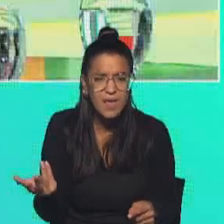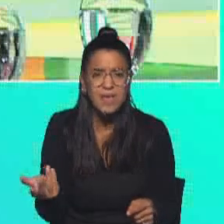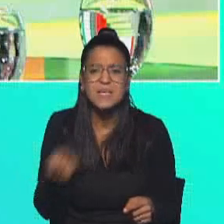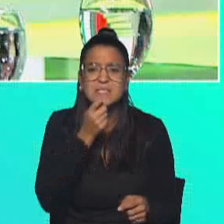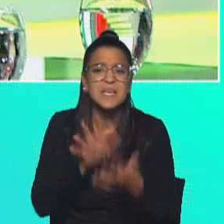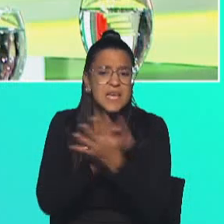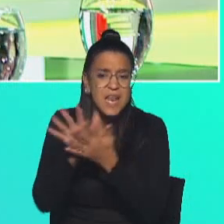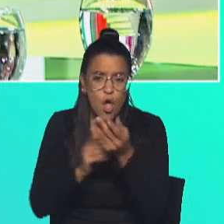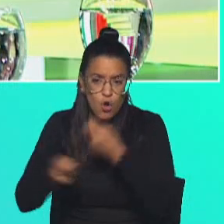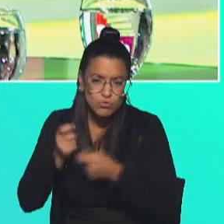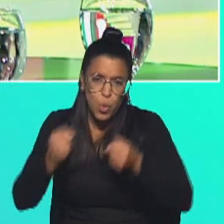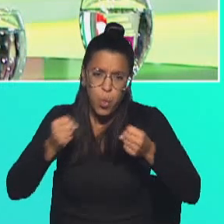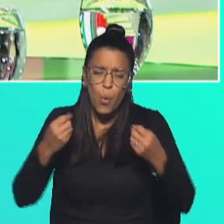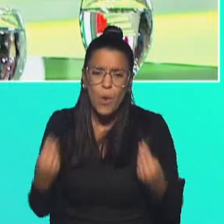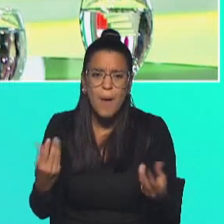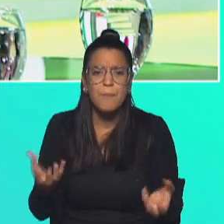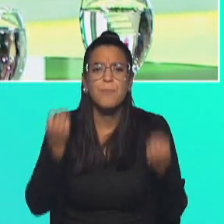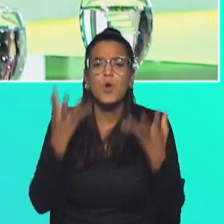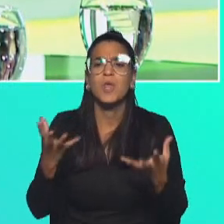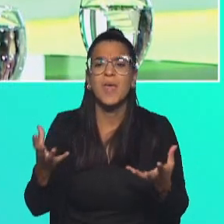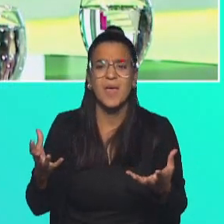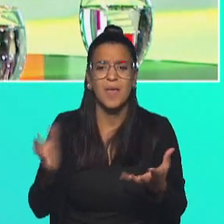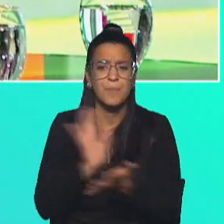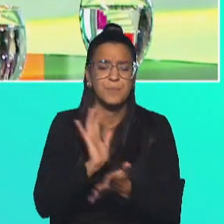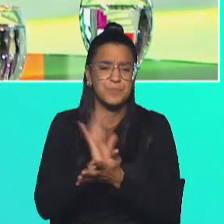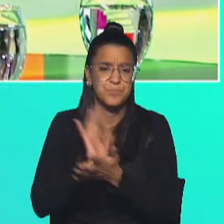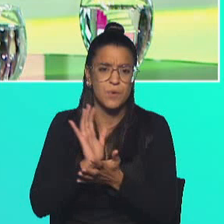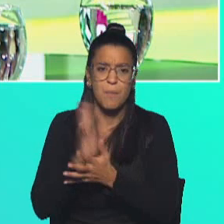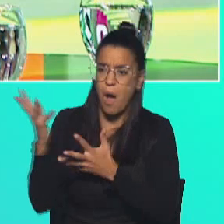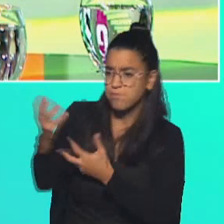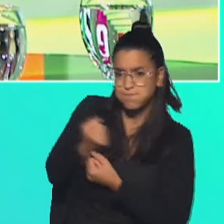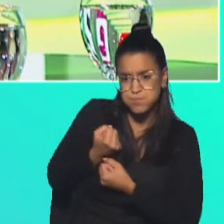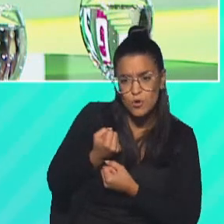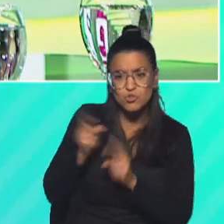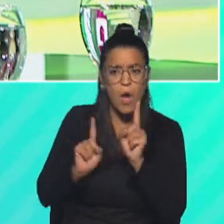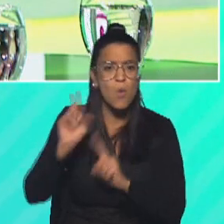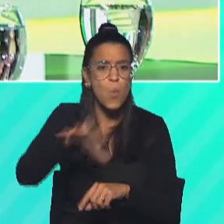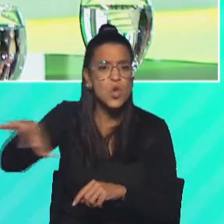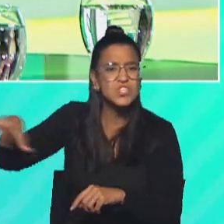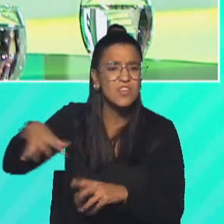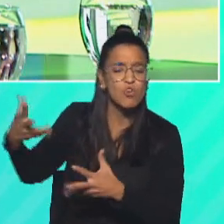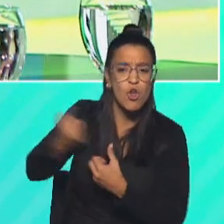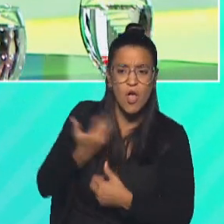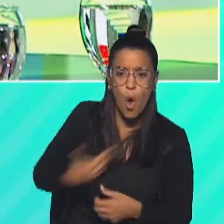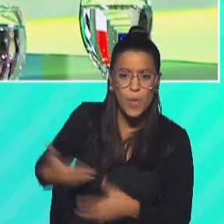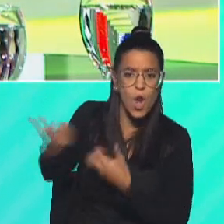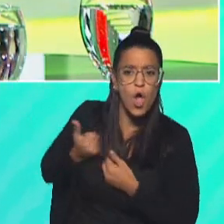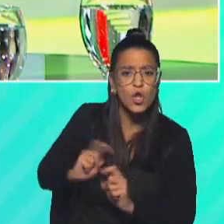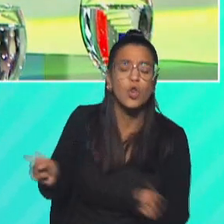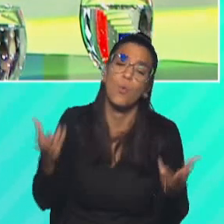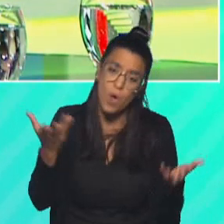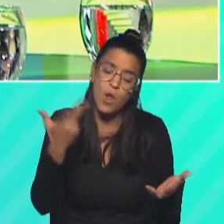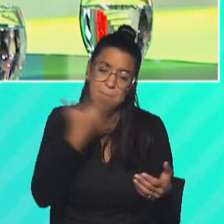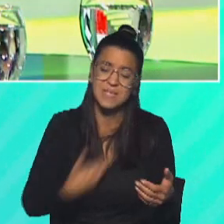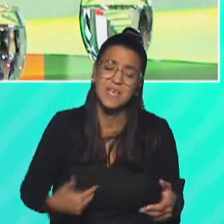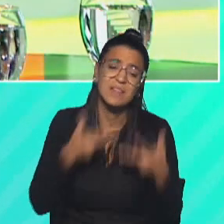la negociación fue tan dura, por qué no recibe una parte del apoyo de cierto sector del gobierno, ¿no? Y ahí lo que dijo, bueno, él